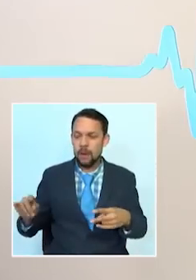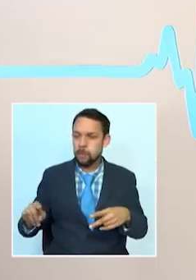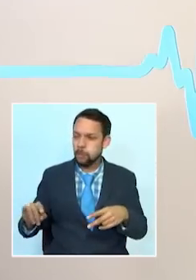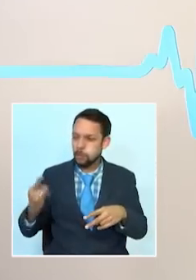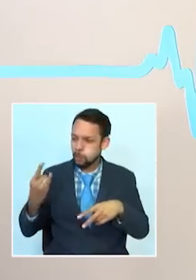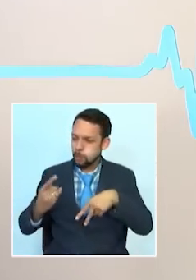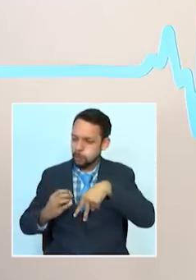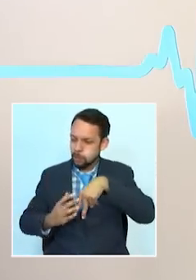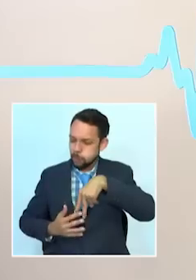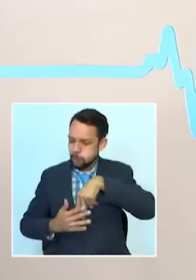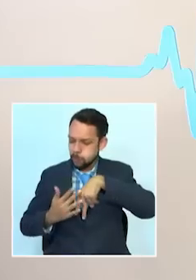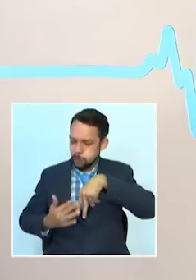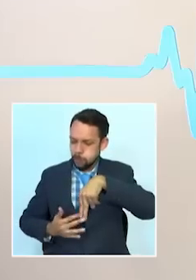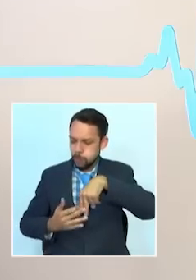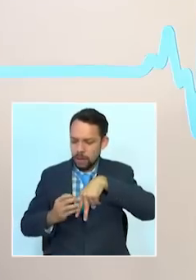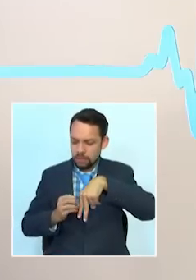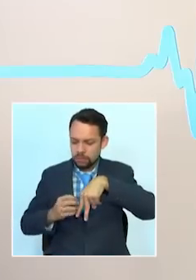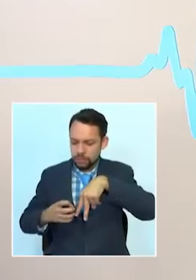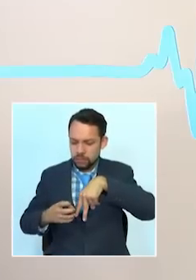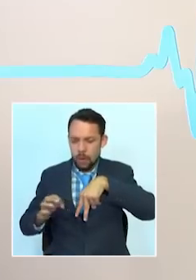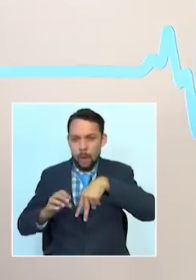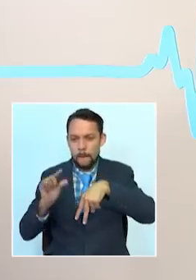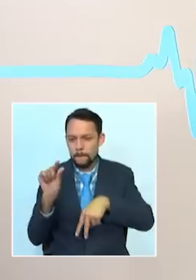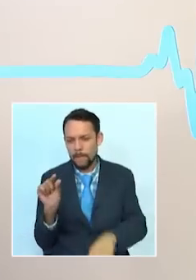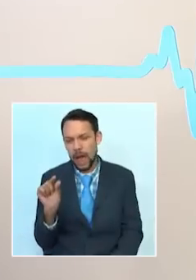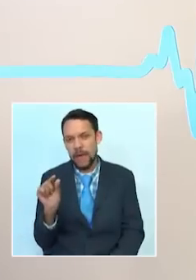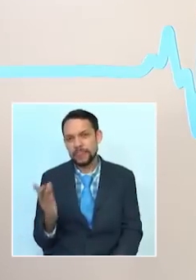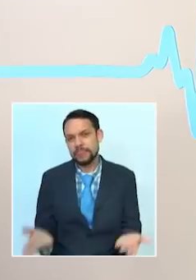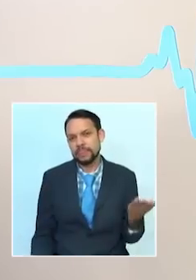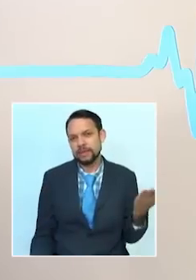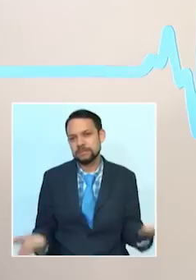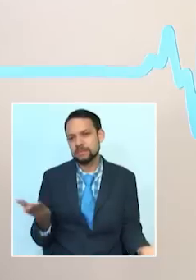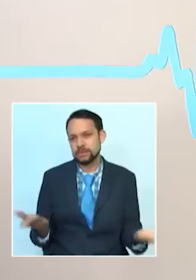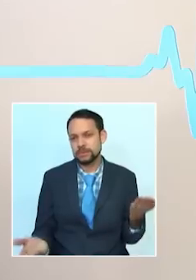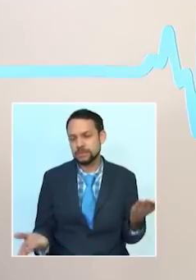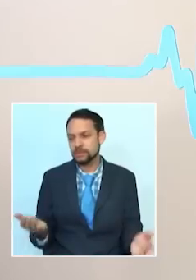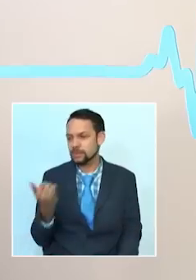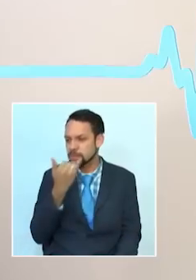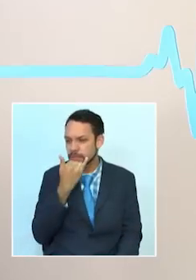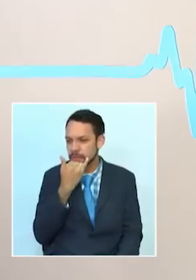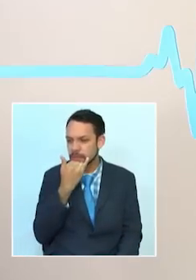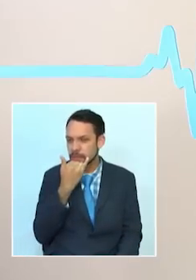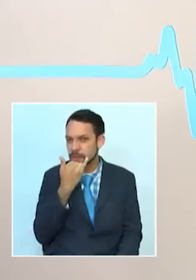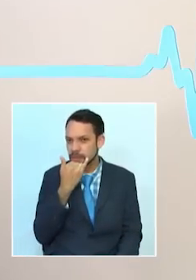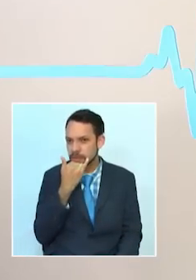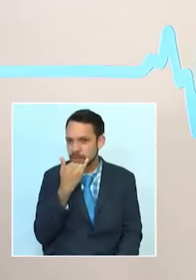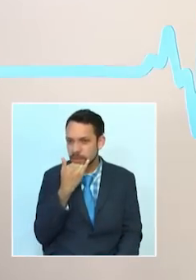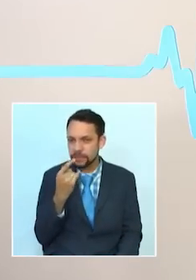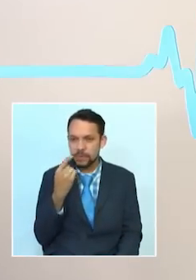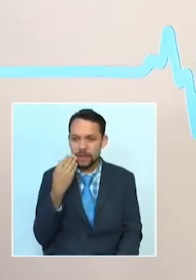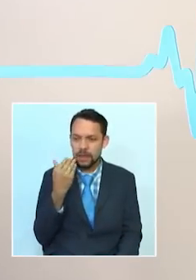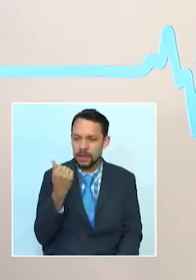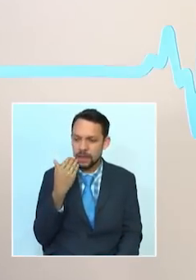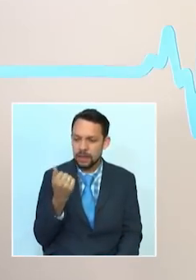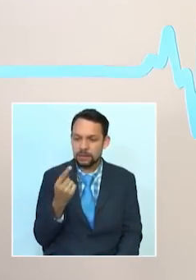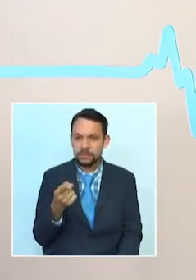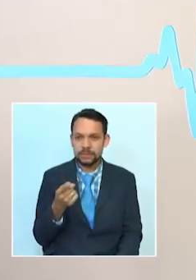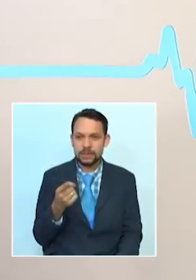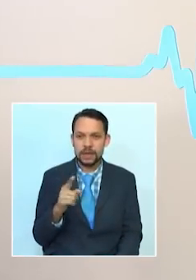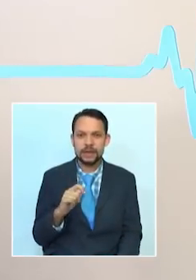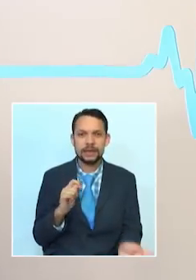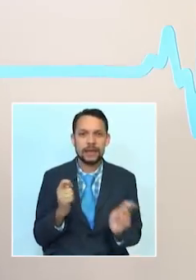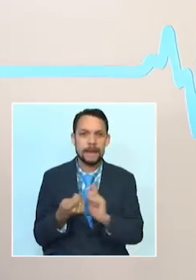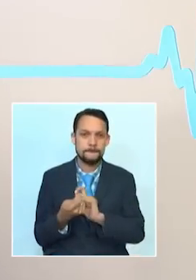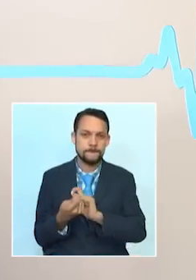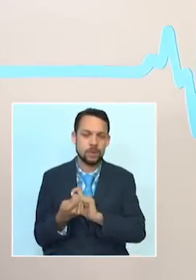várices son gruesas y las várices son pequeñas si Qué es lo que está presentando recordemos que las mujeres con los cambios hormonales